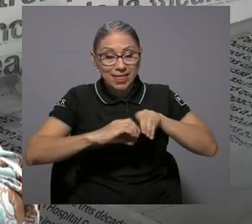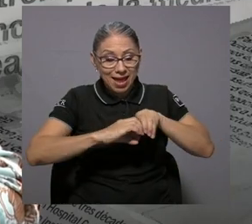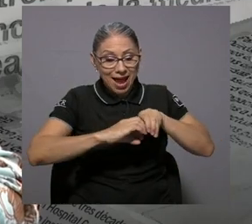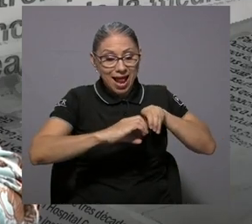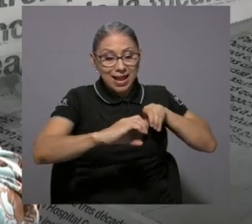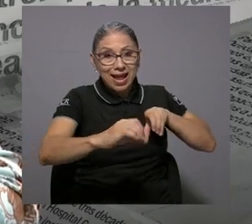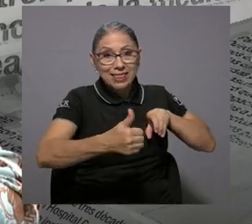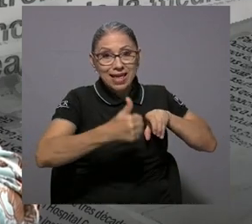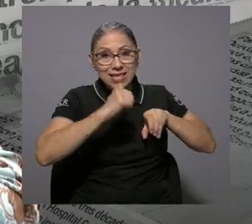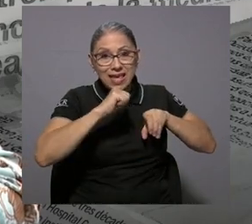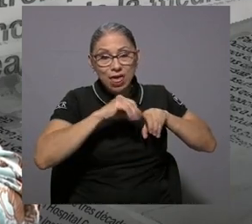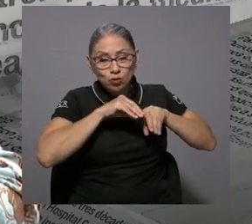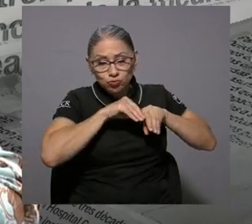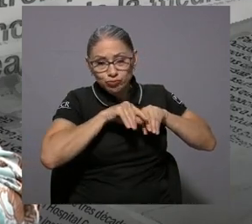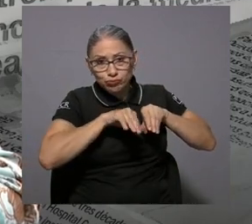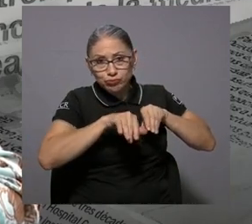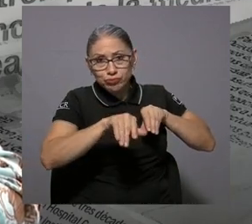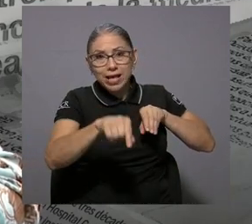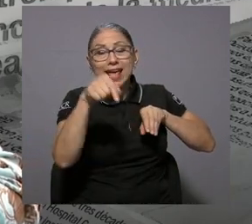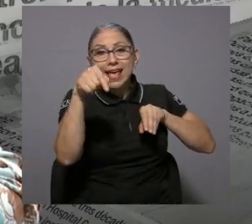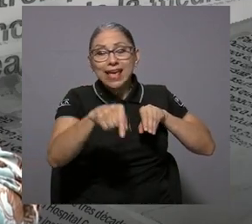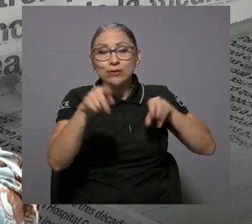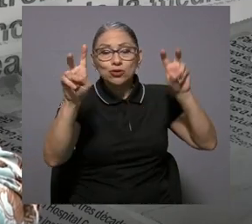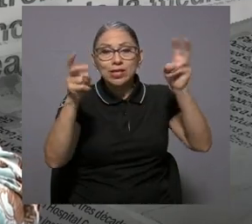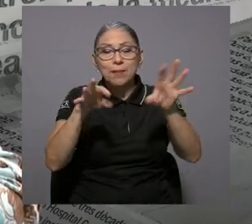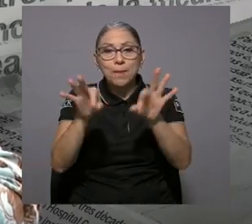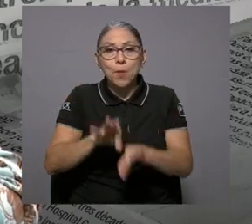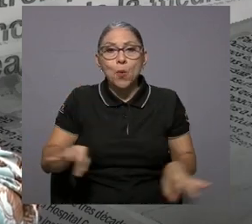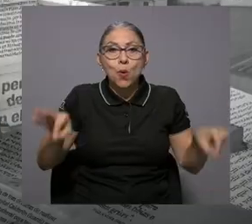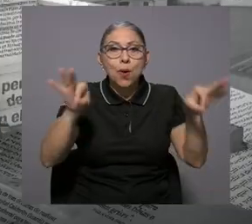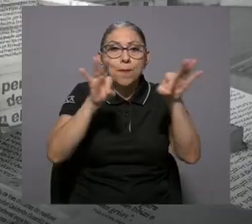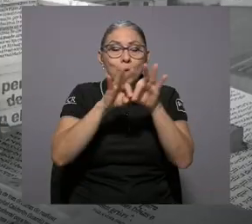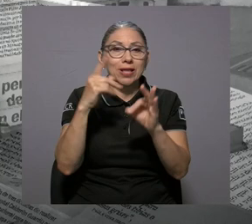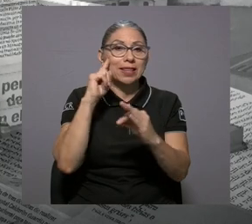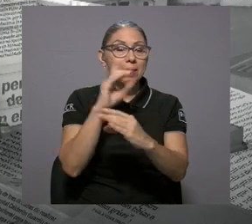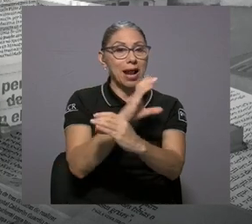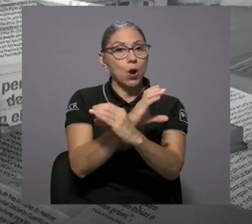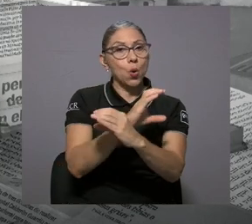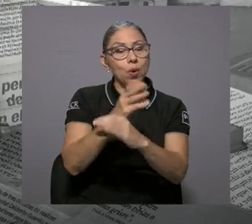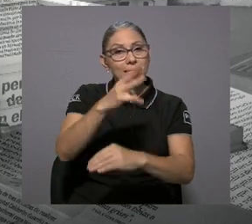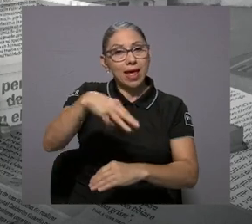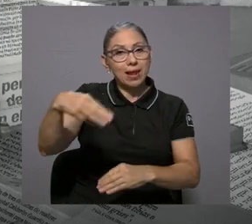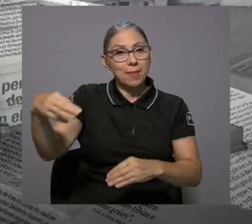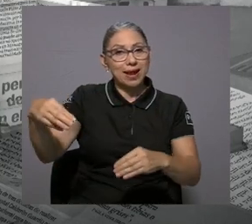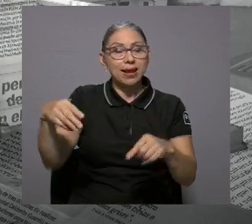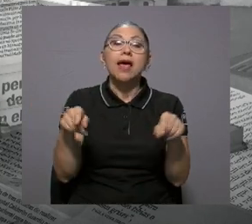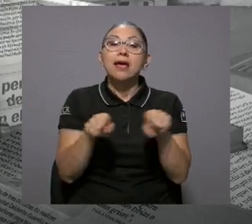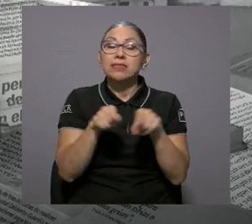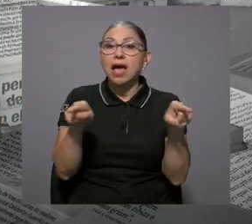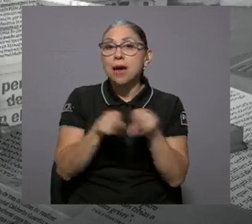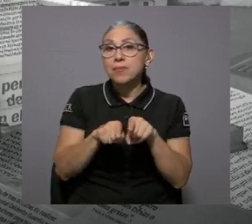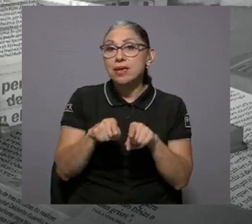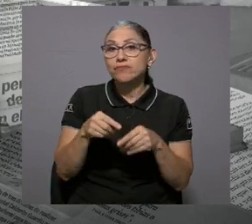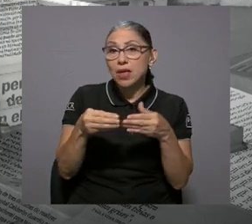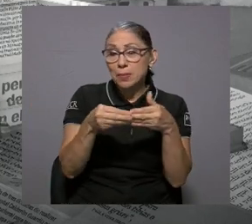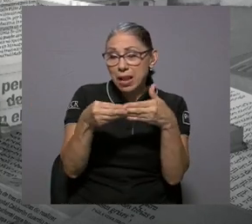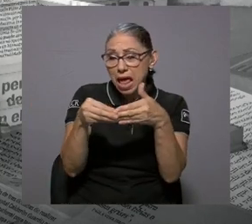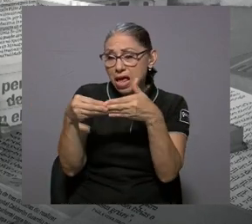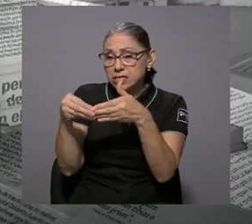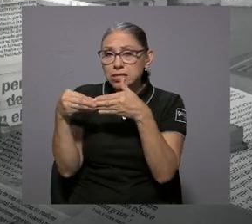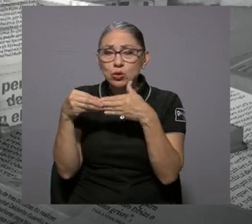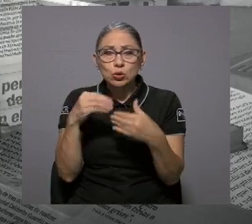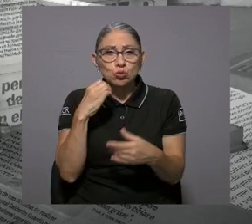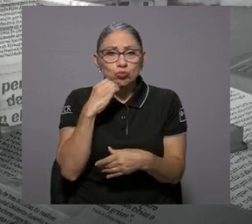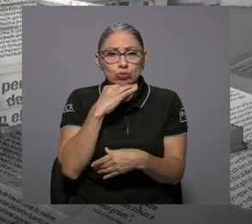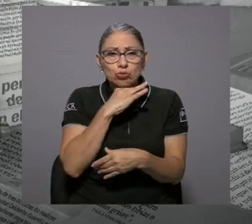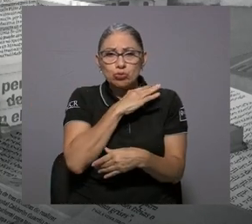muy importante para preservar el ecosistema marino, también de la contaminación plástica y del